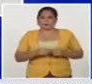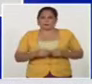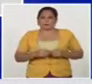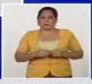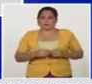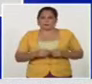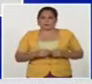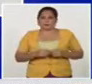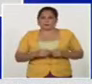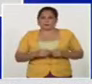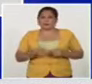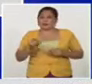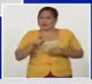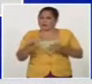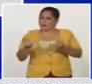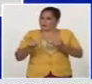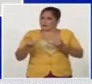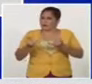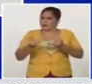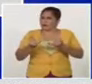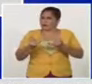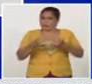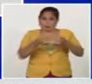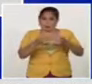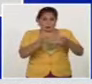de informarlos como evento